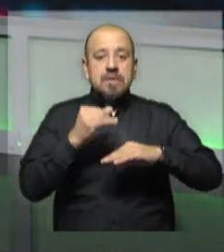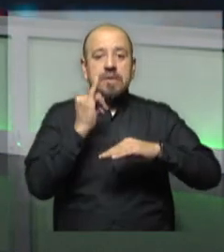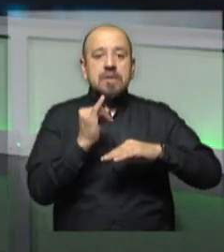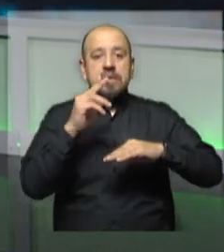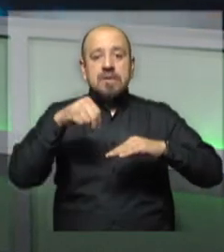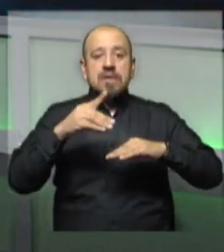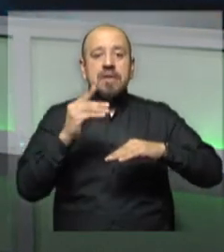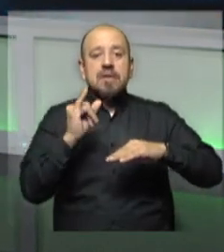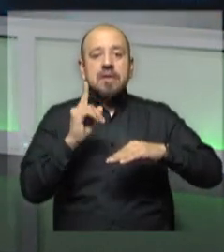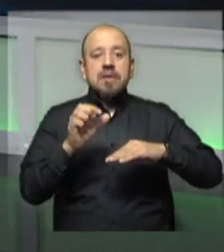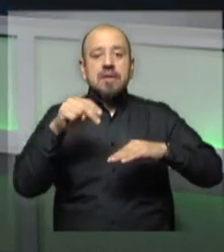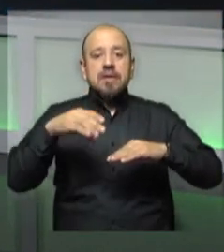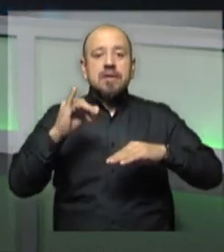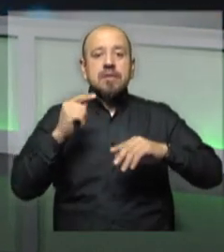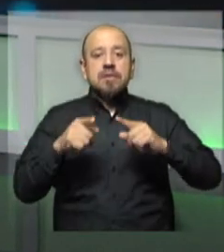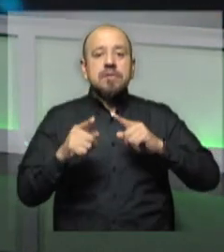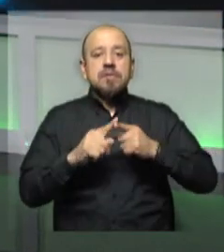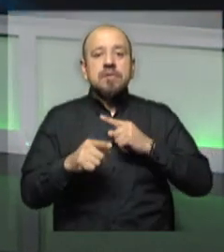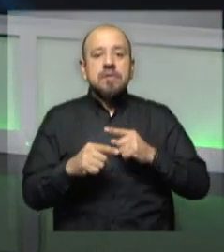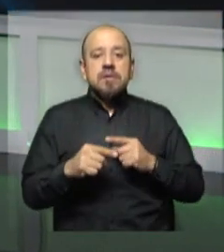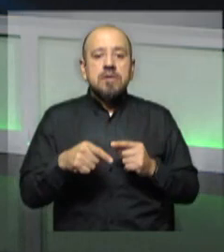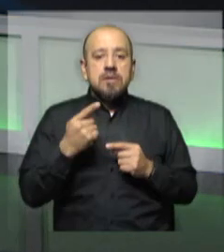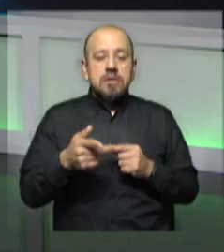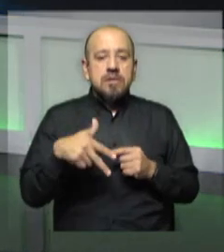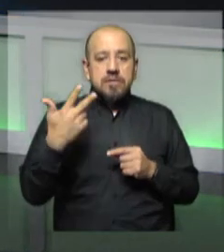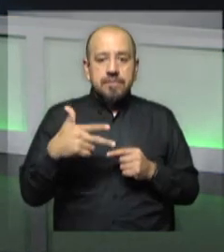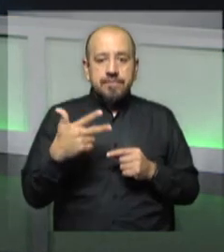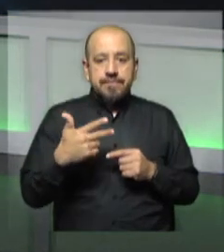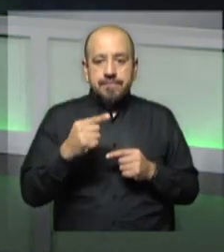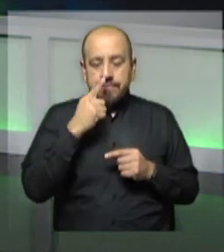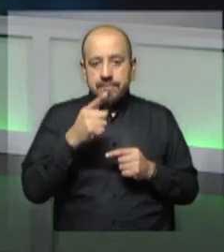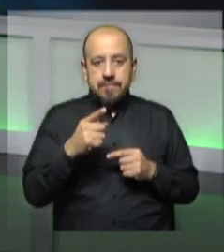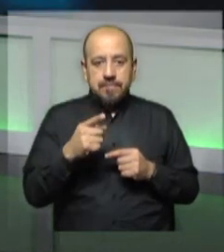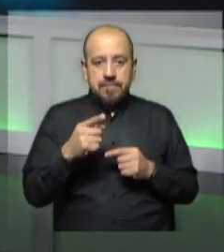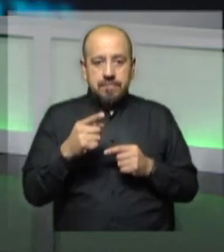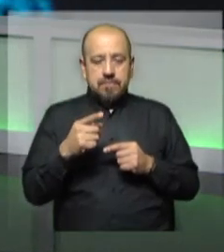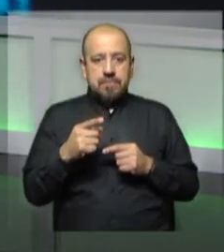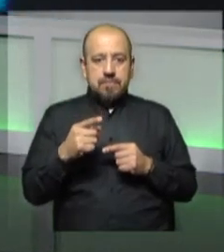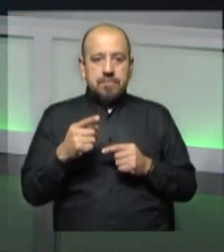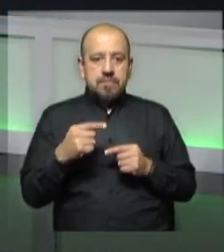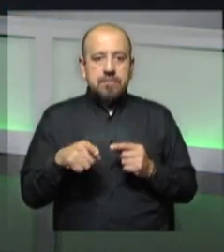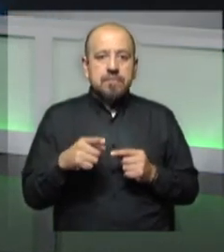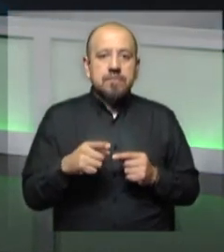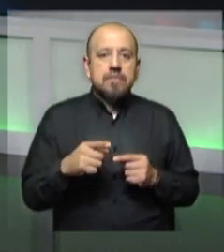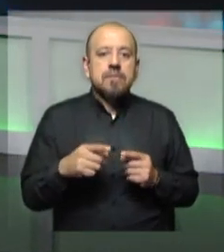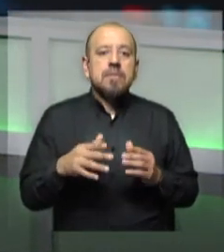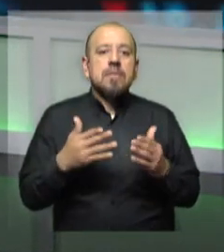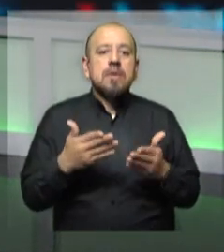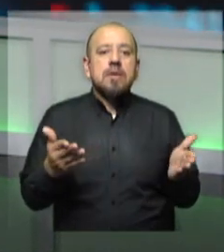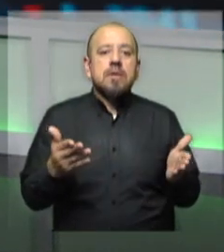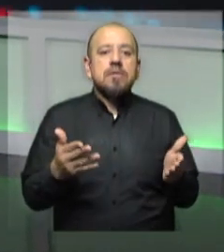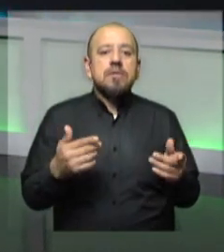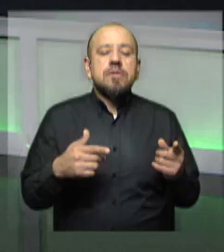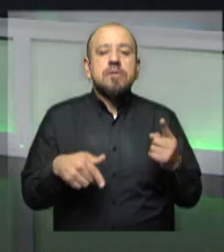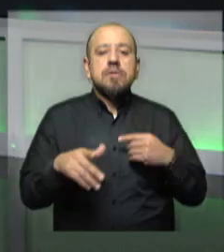importante con la pobreza exactamente luego tenemos 13.4 millones de pesos que justamente son los que corresponden a lo que sería